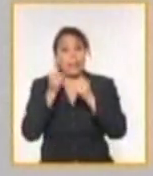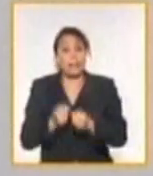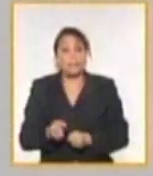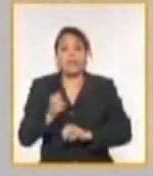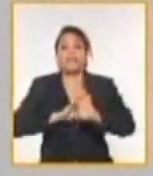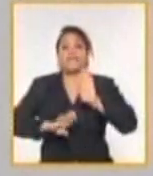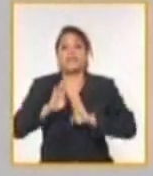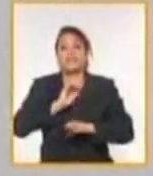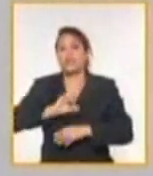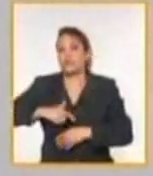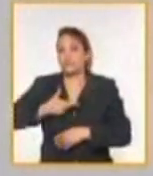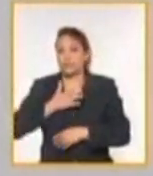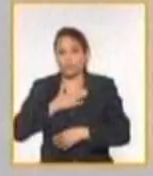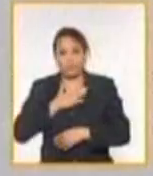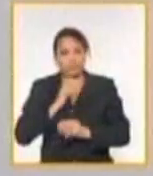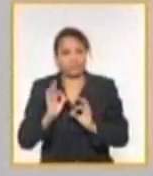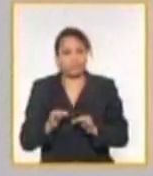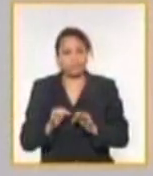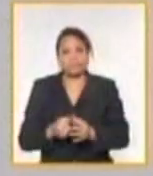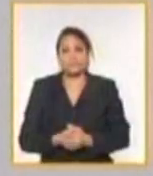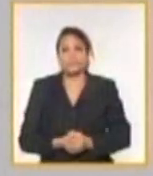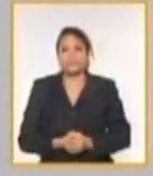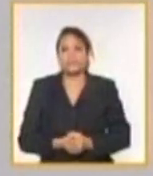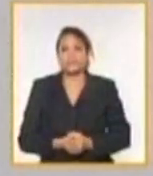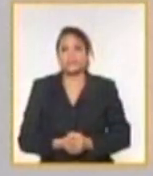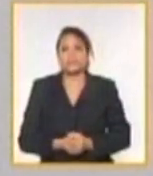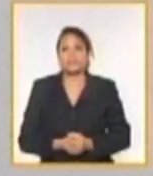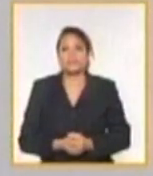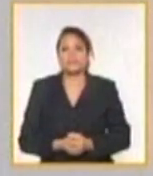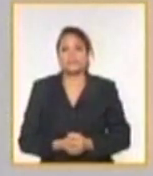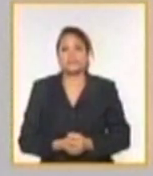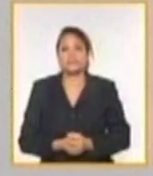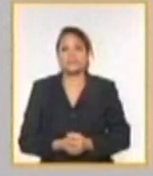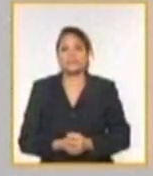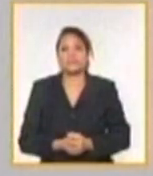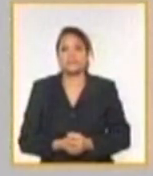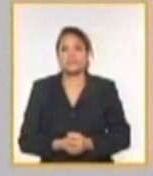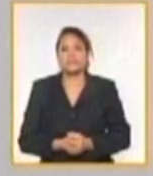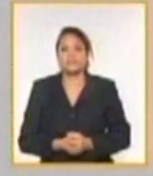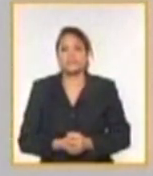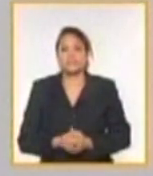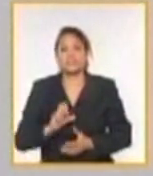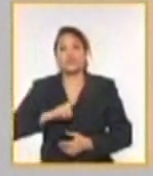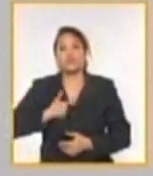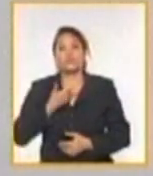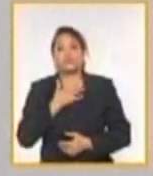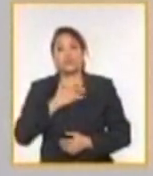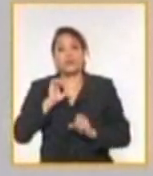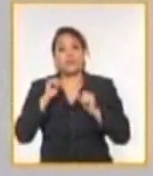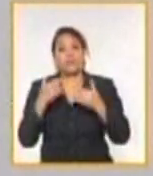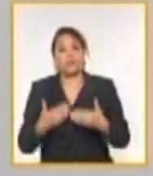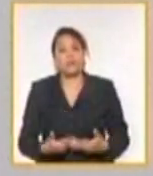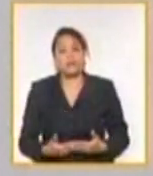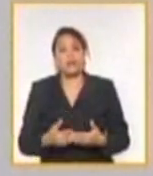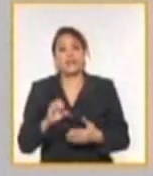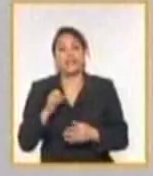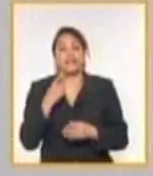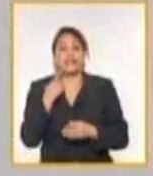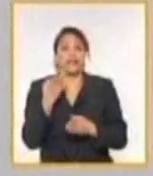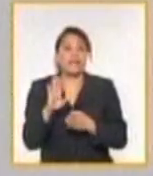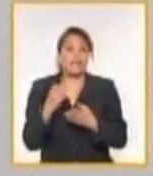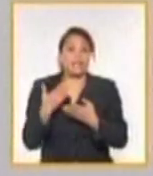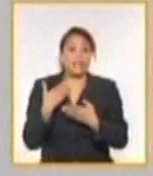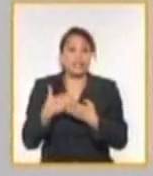la cultura, que enarbola esos valores, una cultura moral, como habíamos dicho, ética, desde que a los más de Céspedes que daba